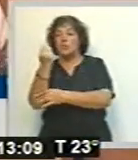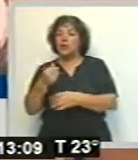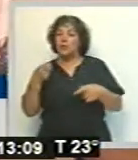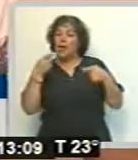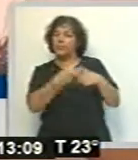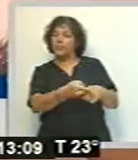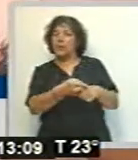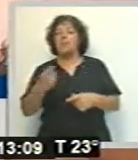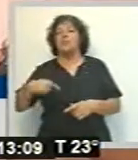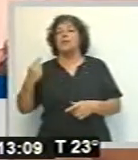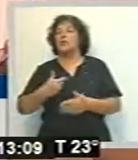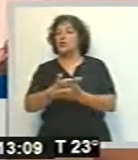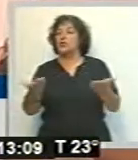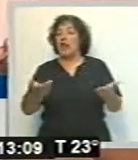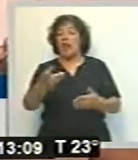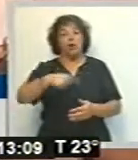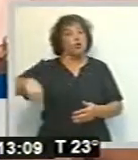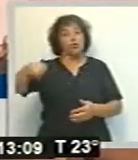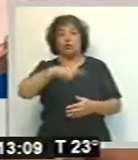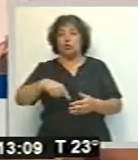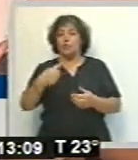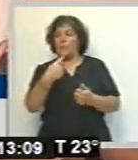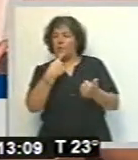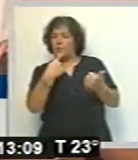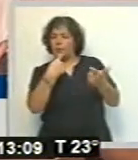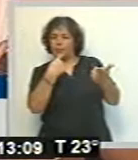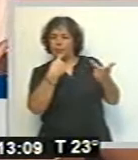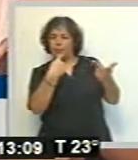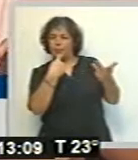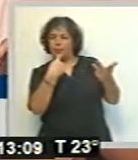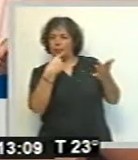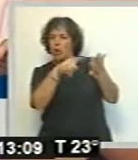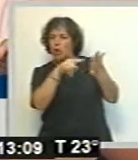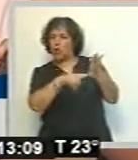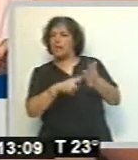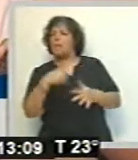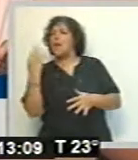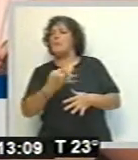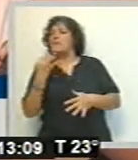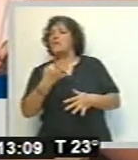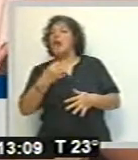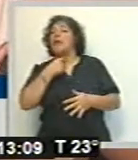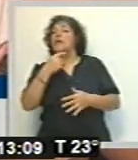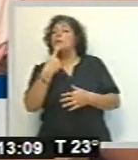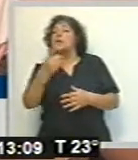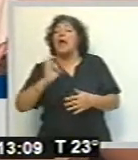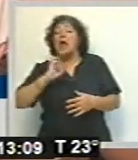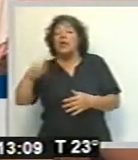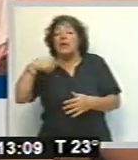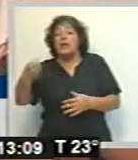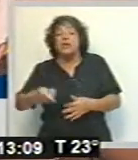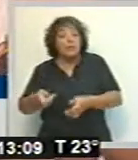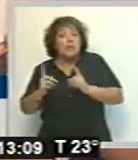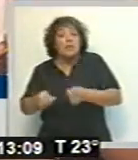sociales. Nosotros vamos a cuestionar varios elementos, queremos, en los temas particulares, queremos plantear si el año que viene vamos a seguir